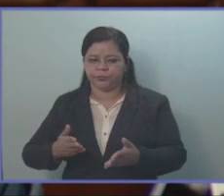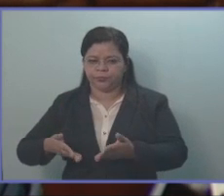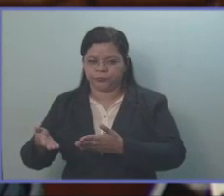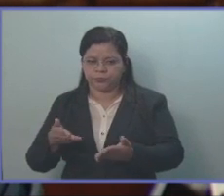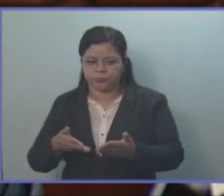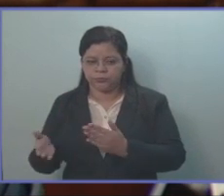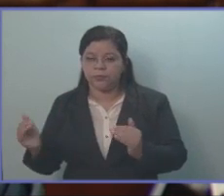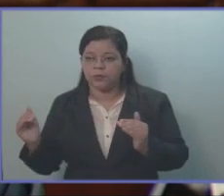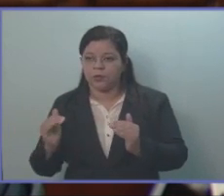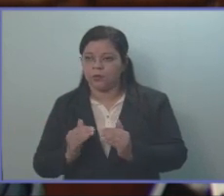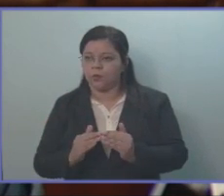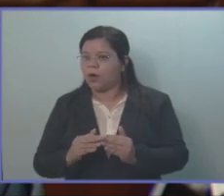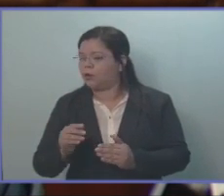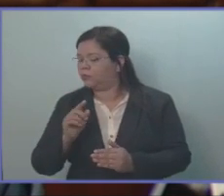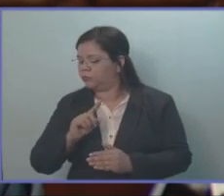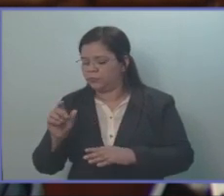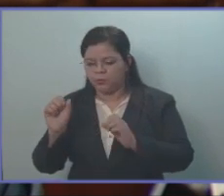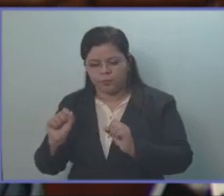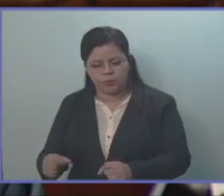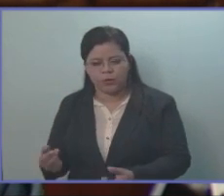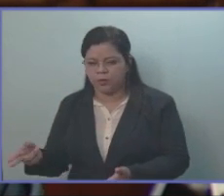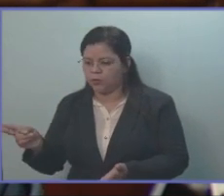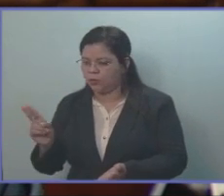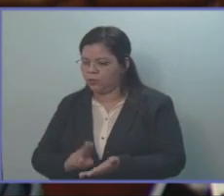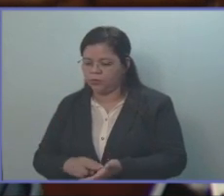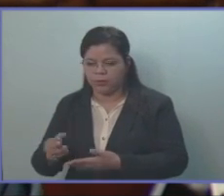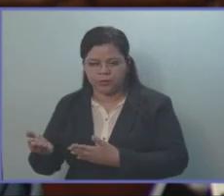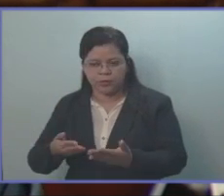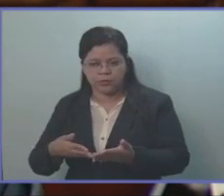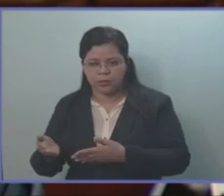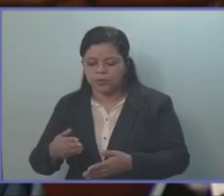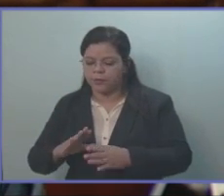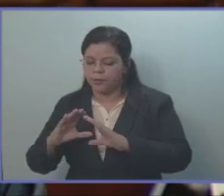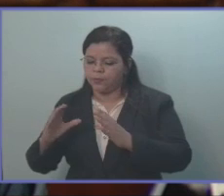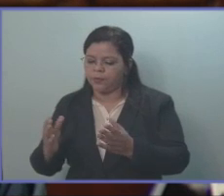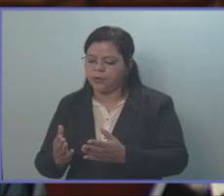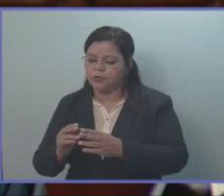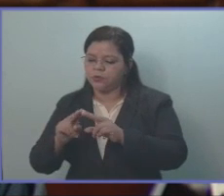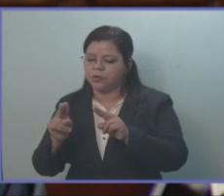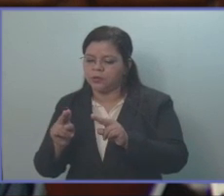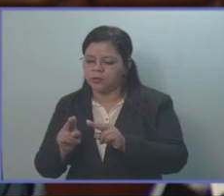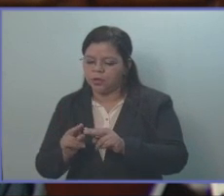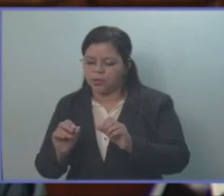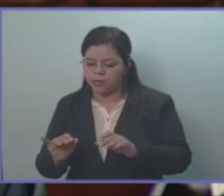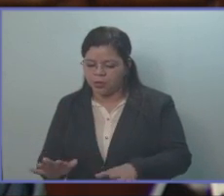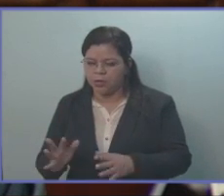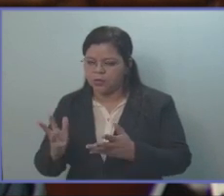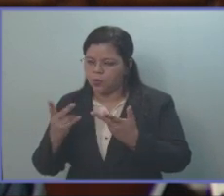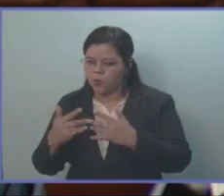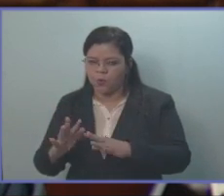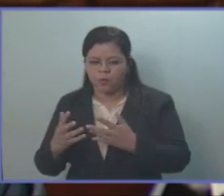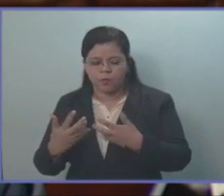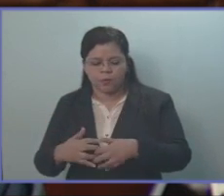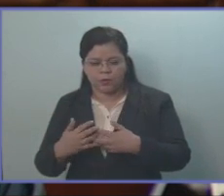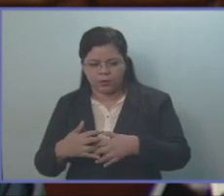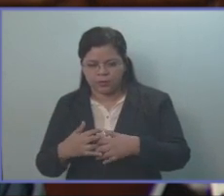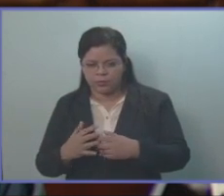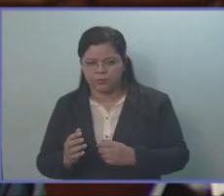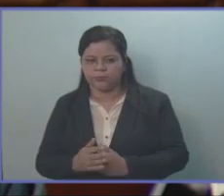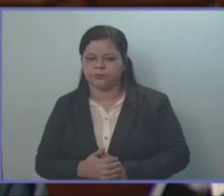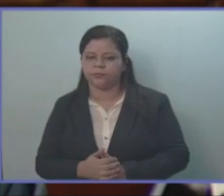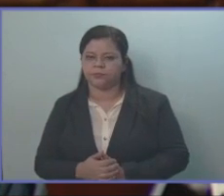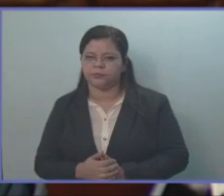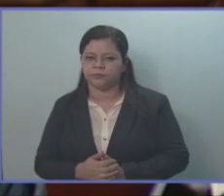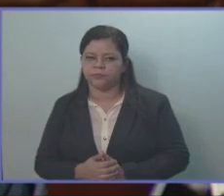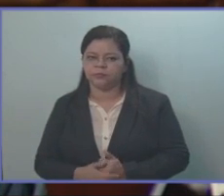e inhabilitación para contratar servicios de Internet con cualquier operador de redes comerciales